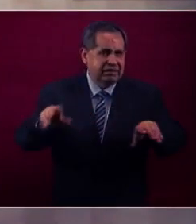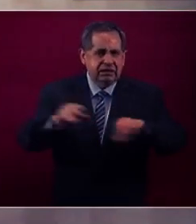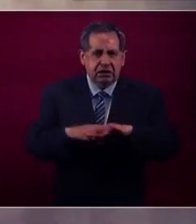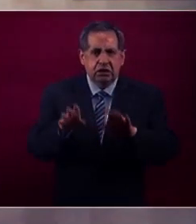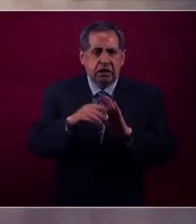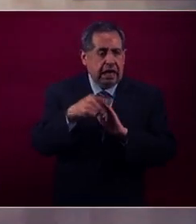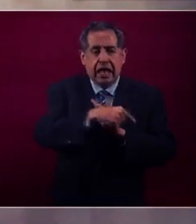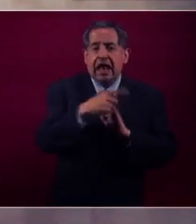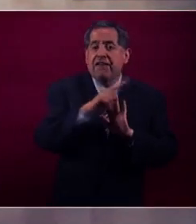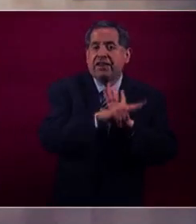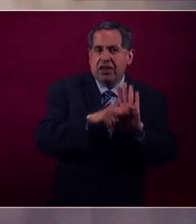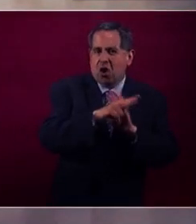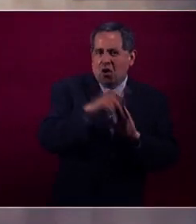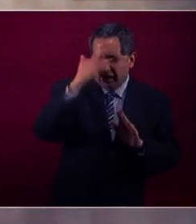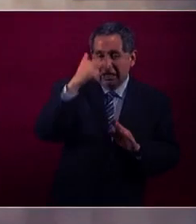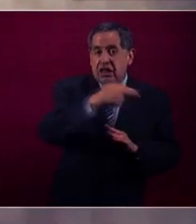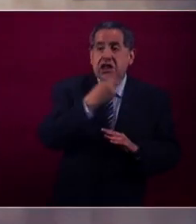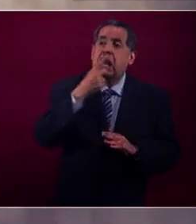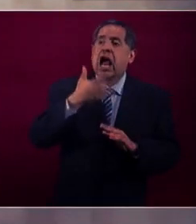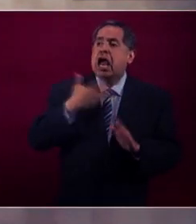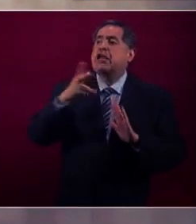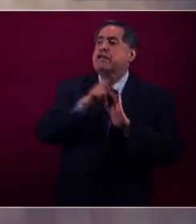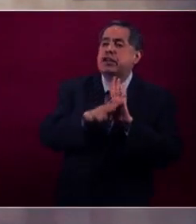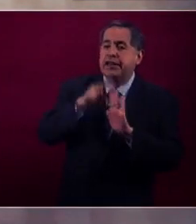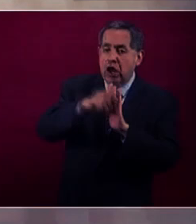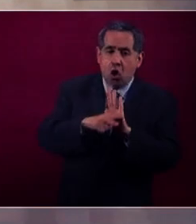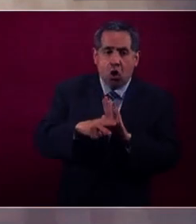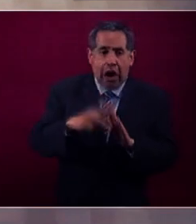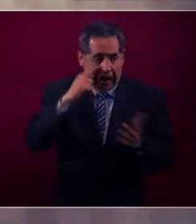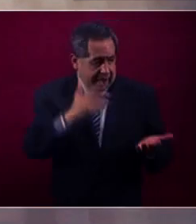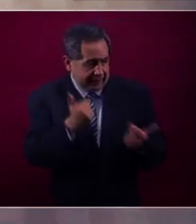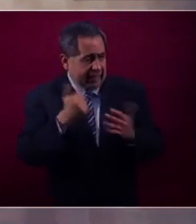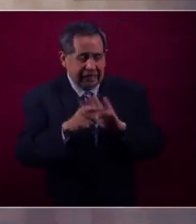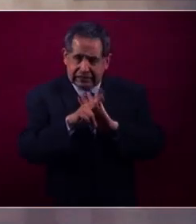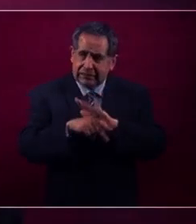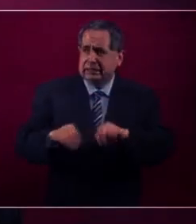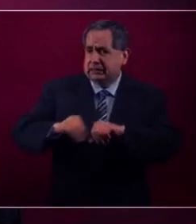el video que se asegura